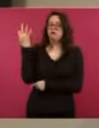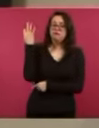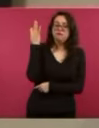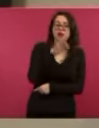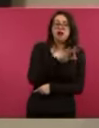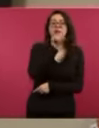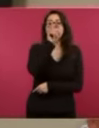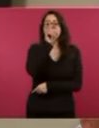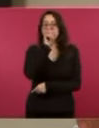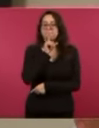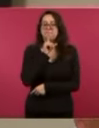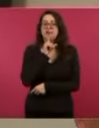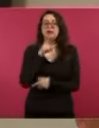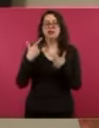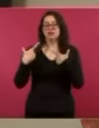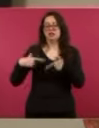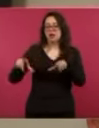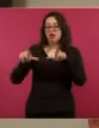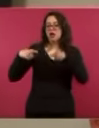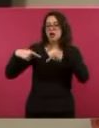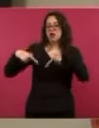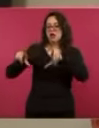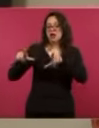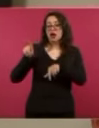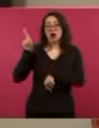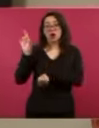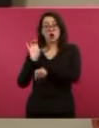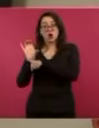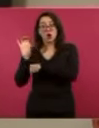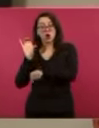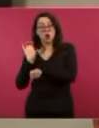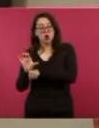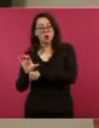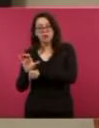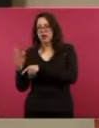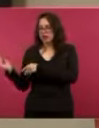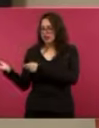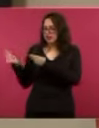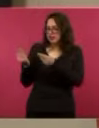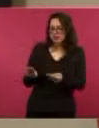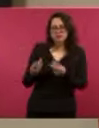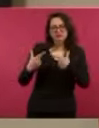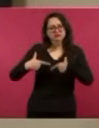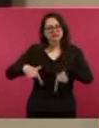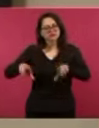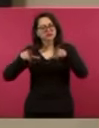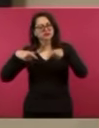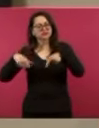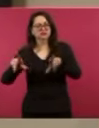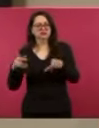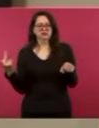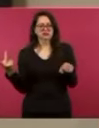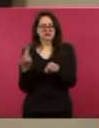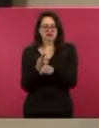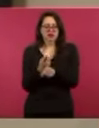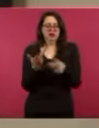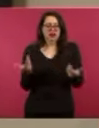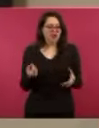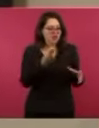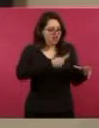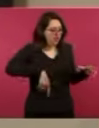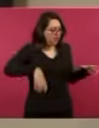licencias apócrifas en lo oscurito en Colombia. Y por si fuera poco, ella podría entorpecer el posible